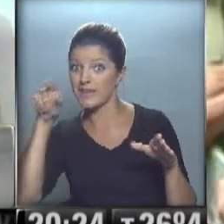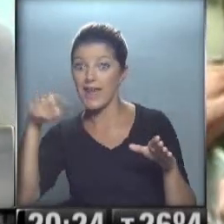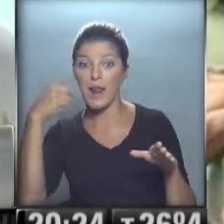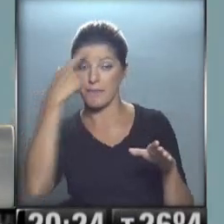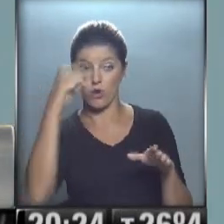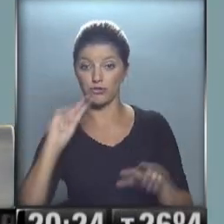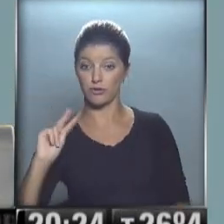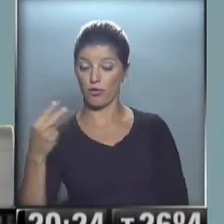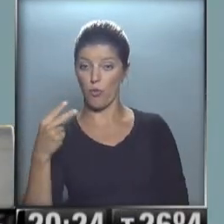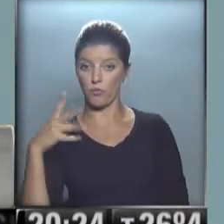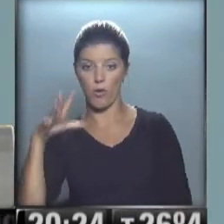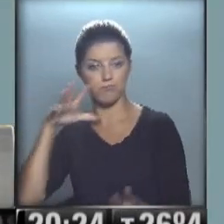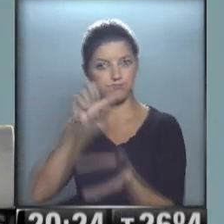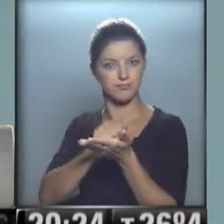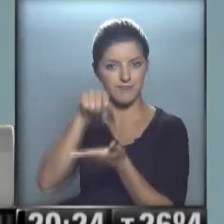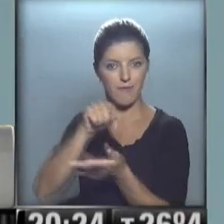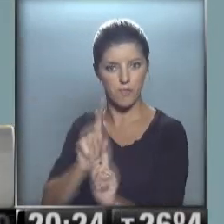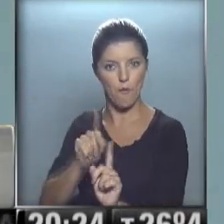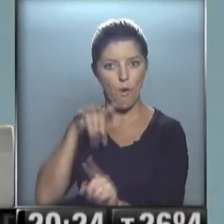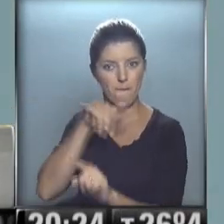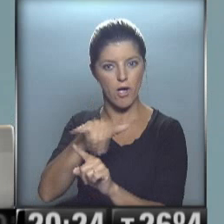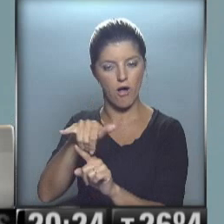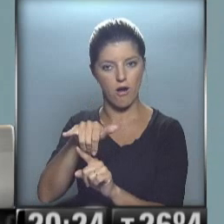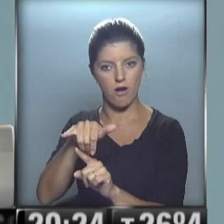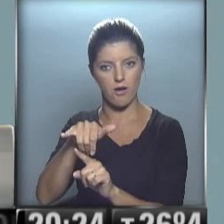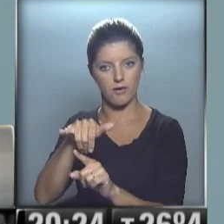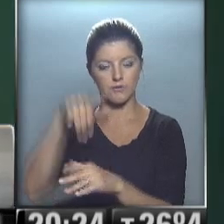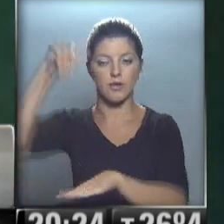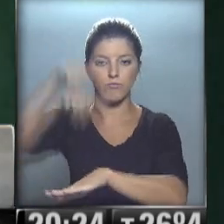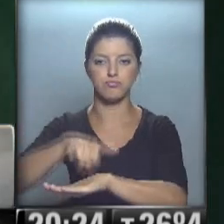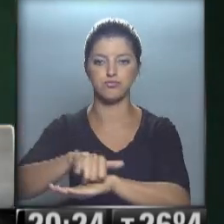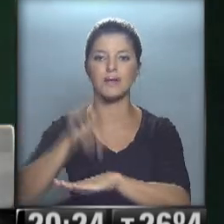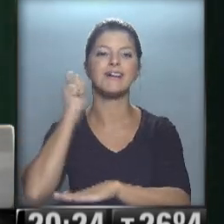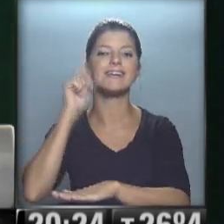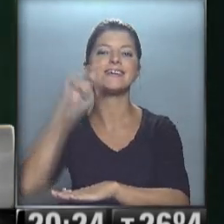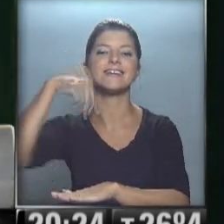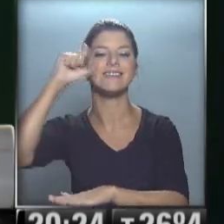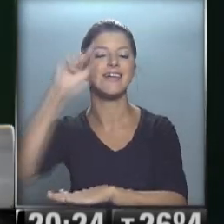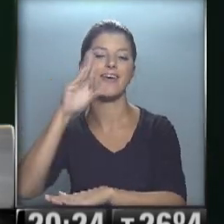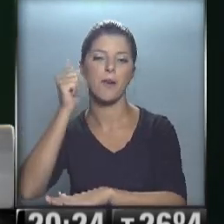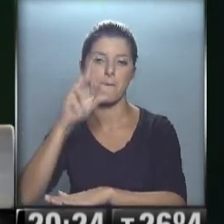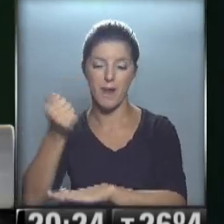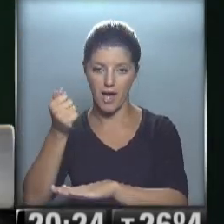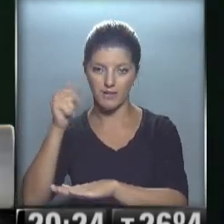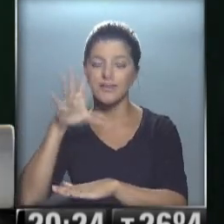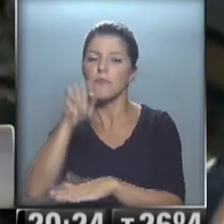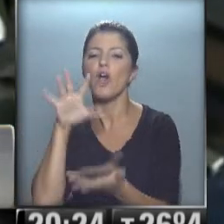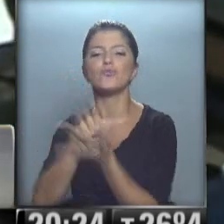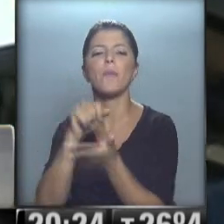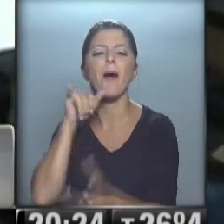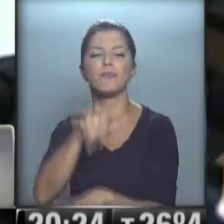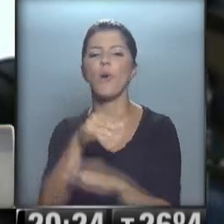el avión que él estaba manejando y aterriza en Ginebra. Él secuestra el avión por una razón particular,